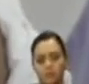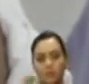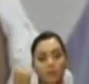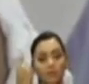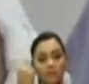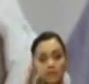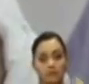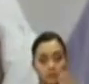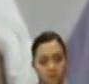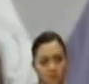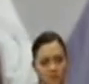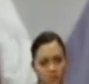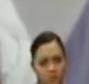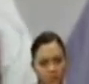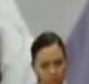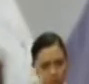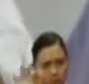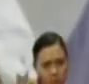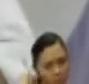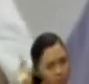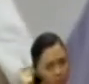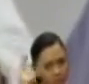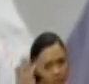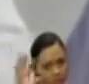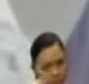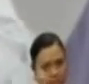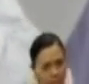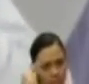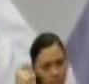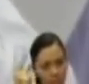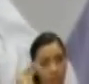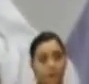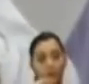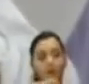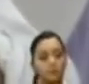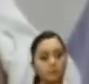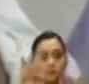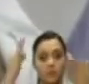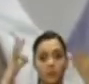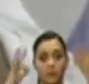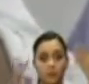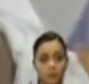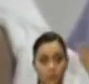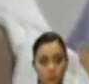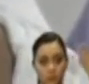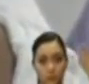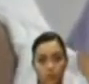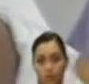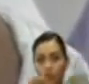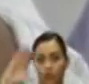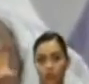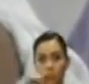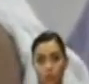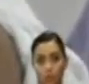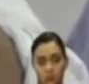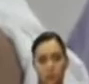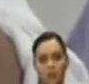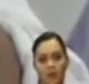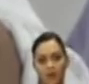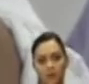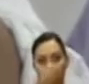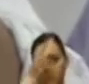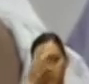entendamos lo que estamos hablando. Me explico bien. El presupuesto se calculó a $79 el barril. Lo hemos tenido a la mitad,